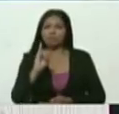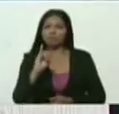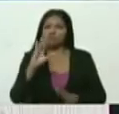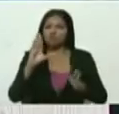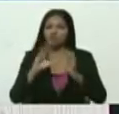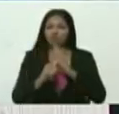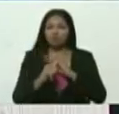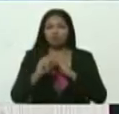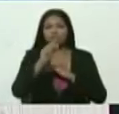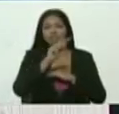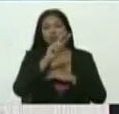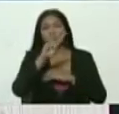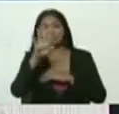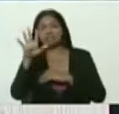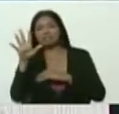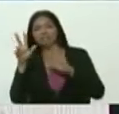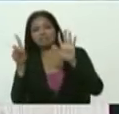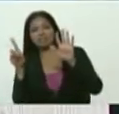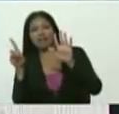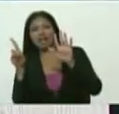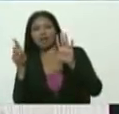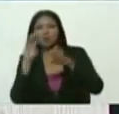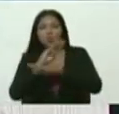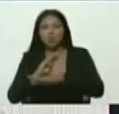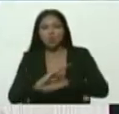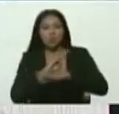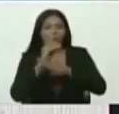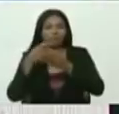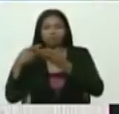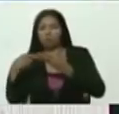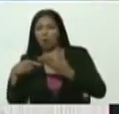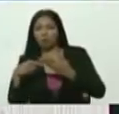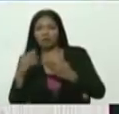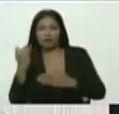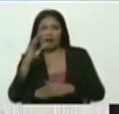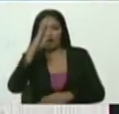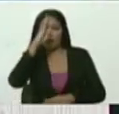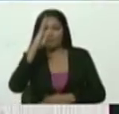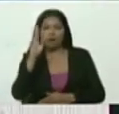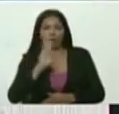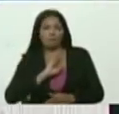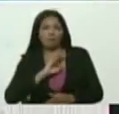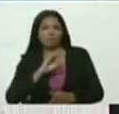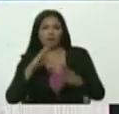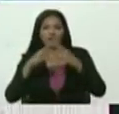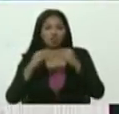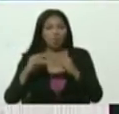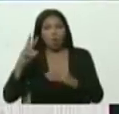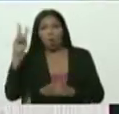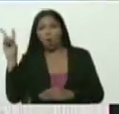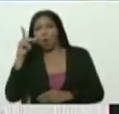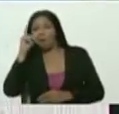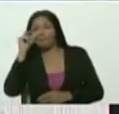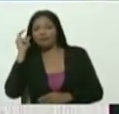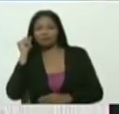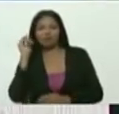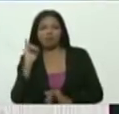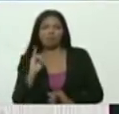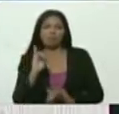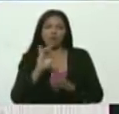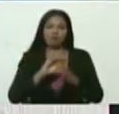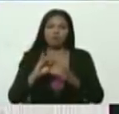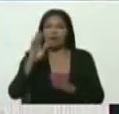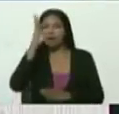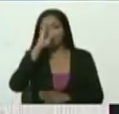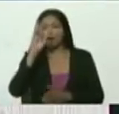robarse 146 fusiles que son para resguardo de los valores que pertenecen a todos los venezolanos y a todas las venezolanas en el Banco